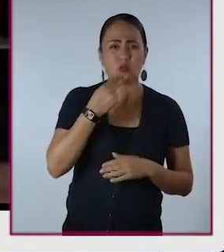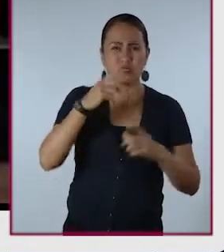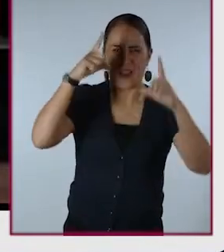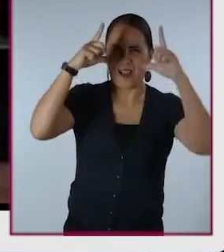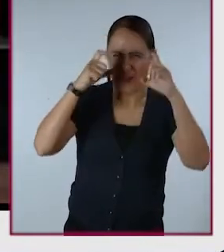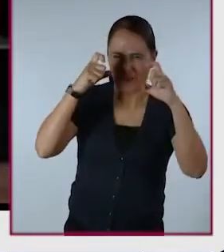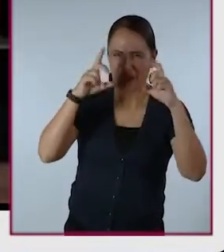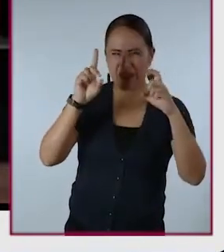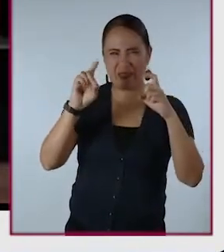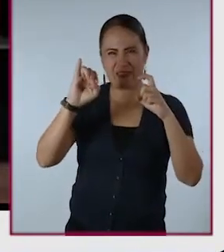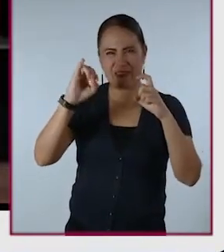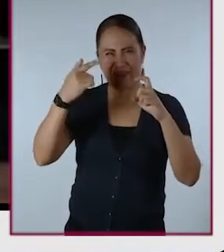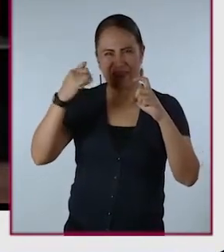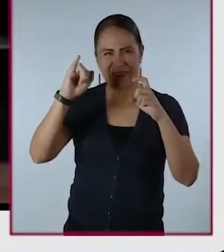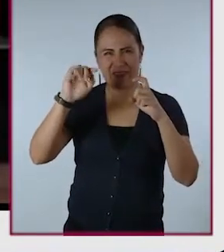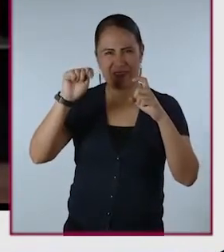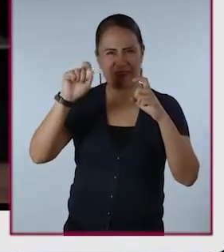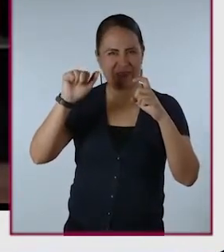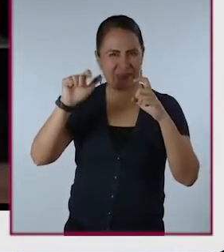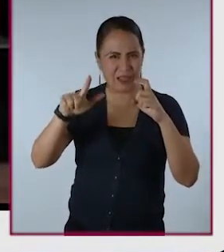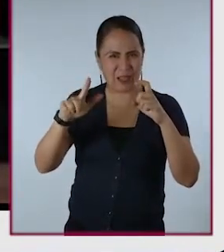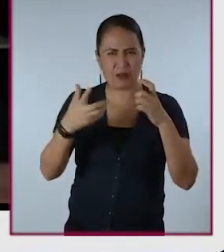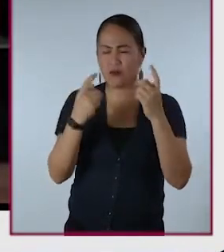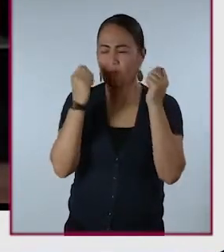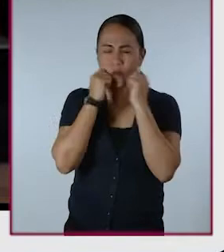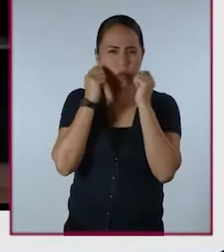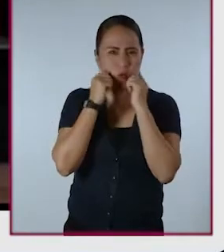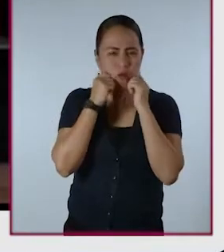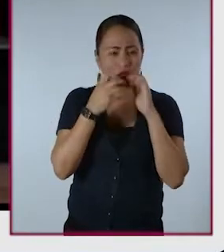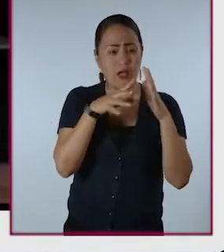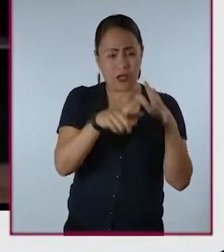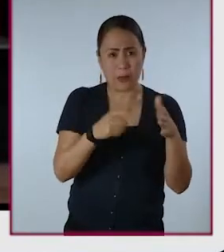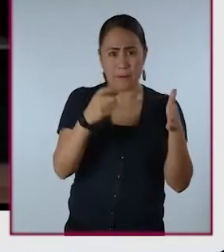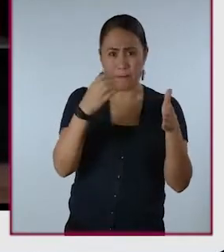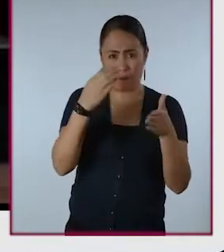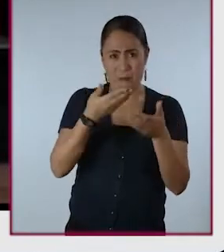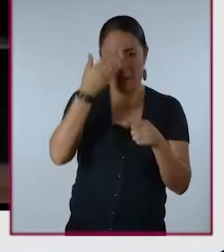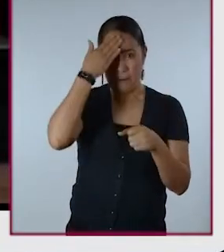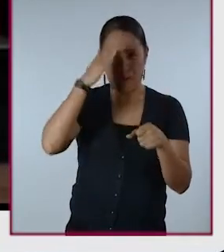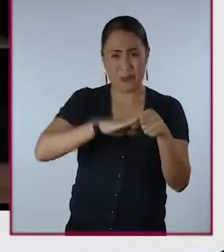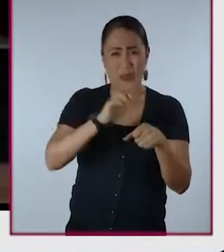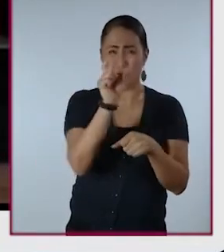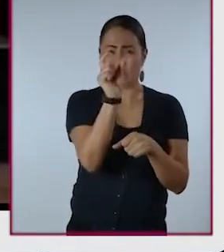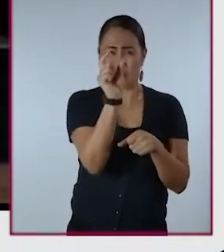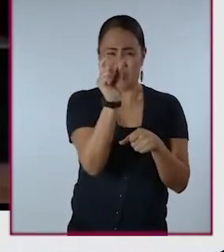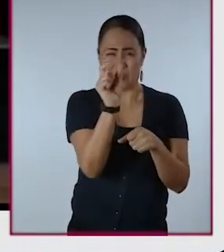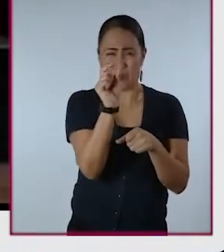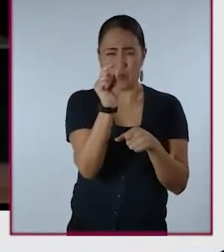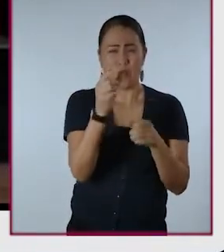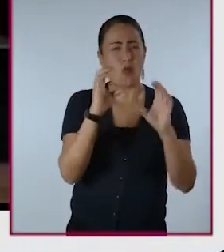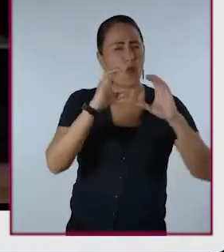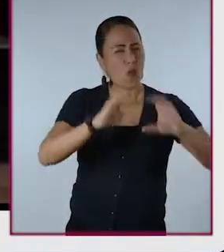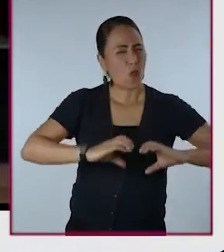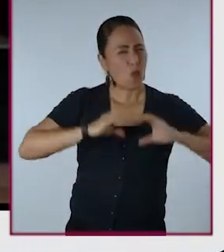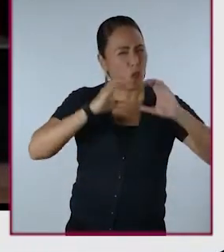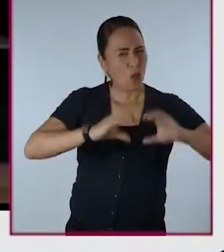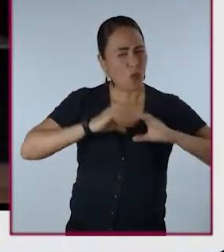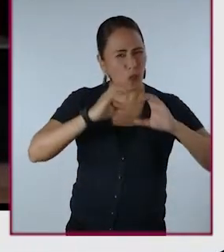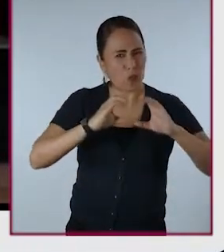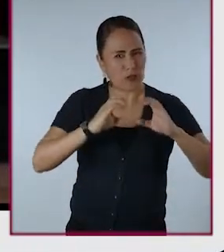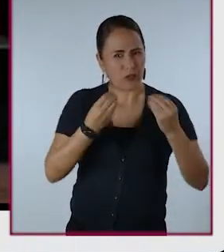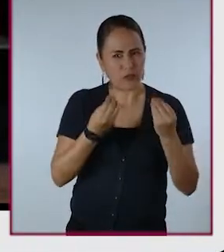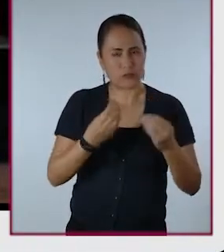para lo que sea, guarden, extraigan de su tarjeta, cuiden su mini tarjetita,